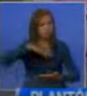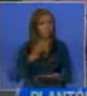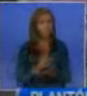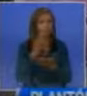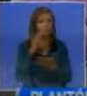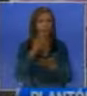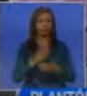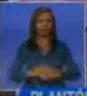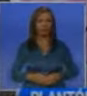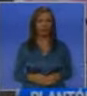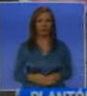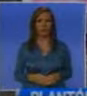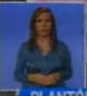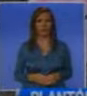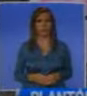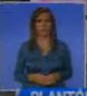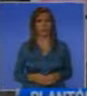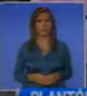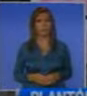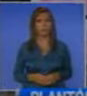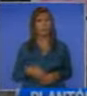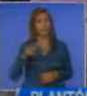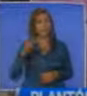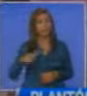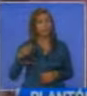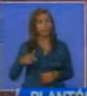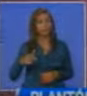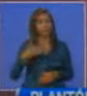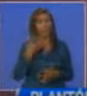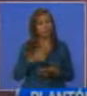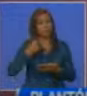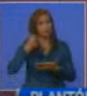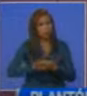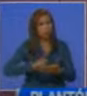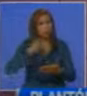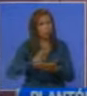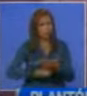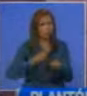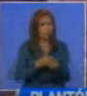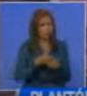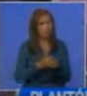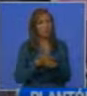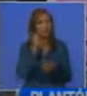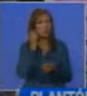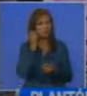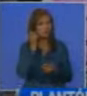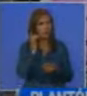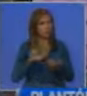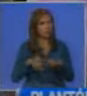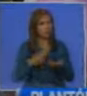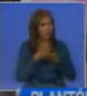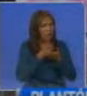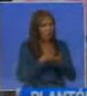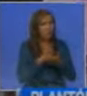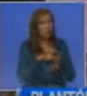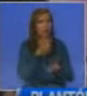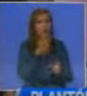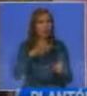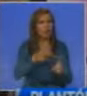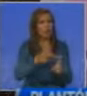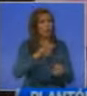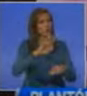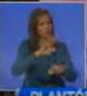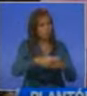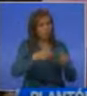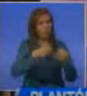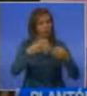fiscalía le quedan dos caminos: luchar por las mujeres o ser sus asesinos. La historia se